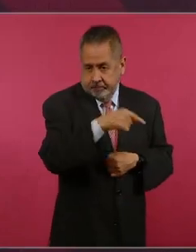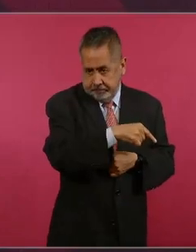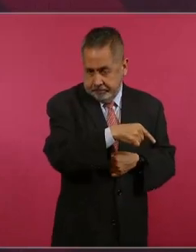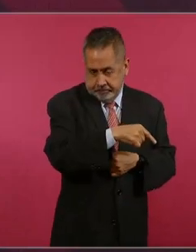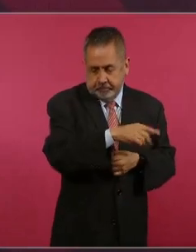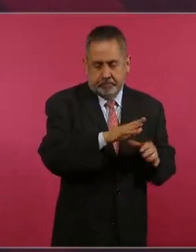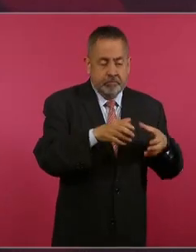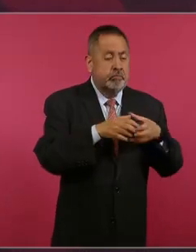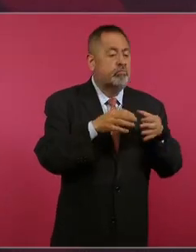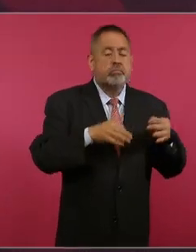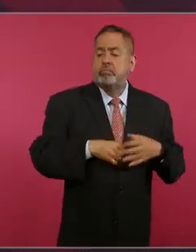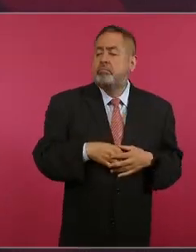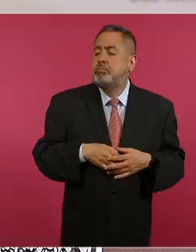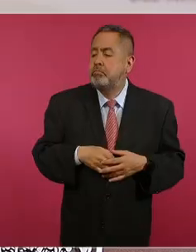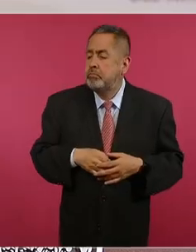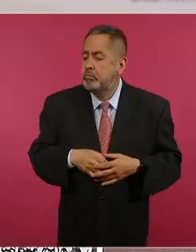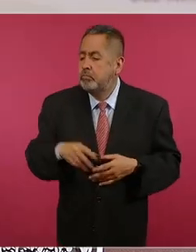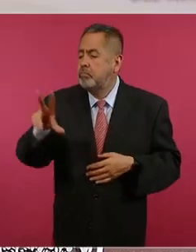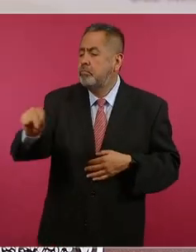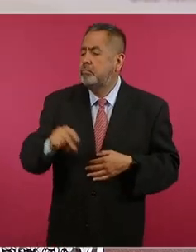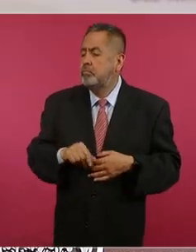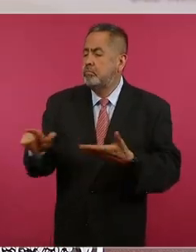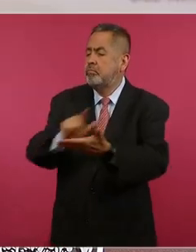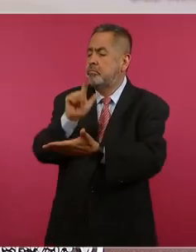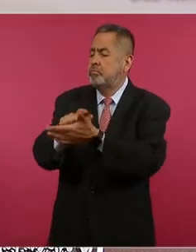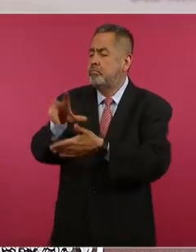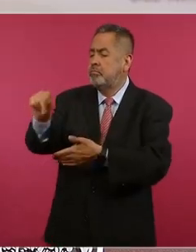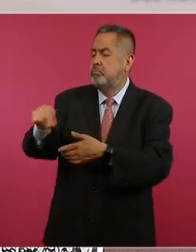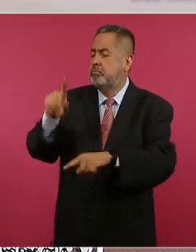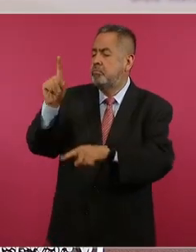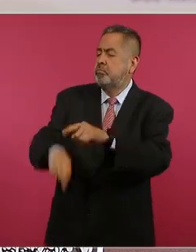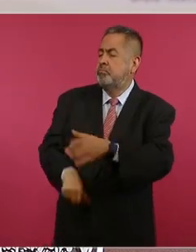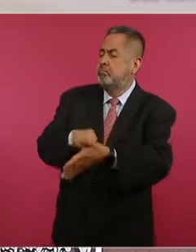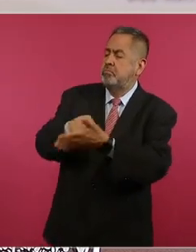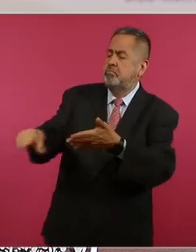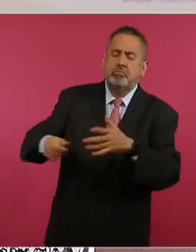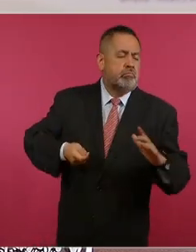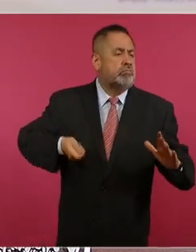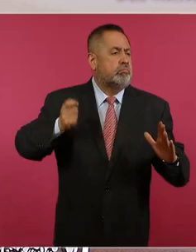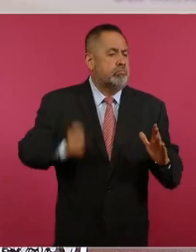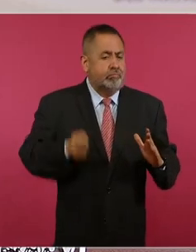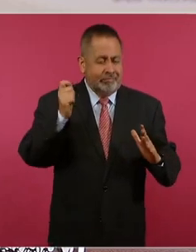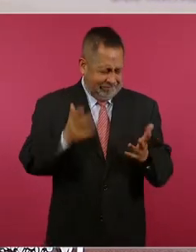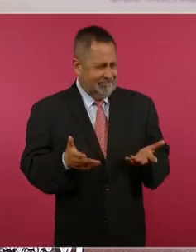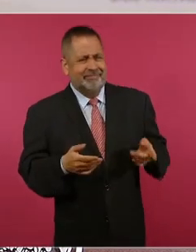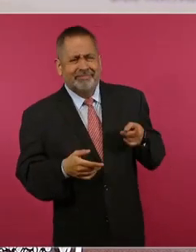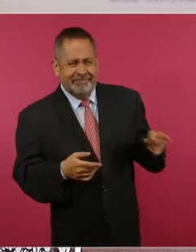decide tachar una ley, desconocer una ley.